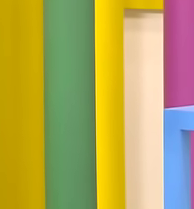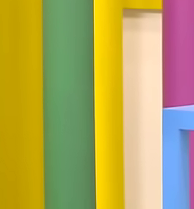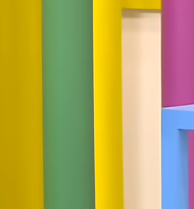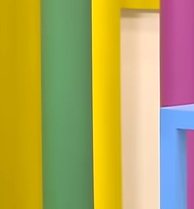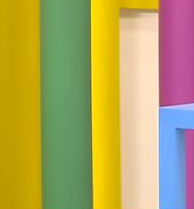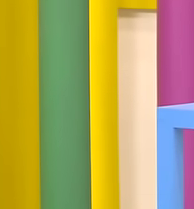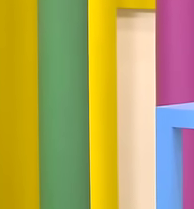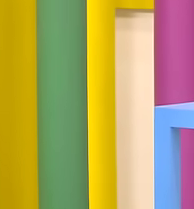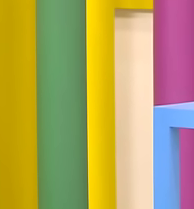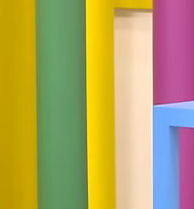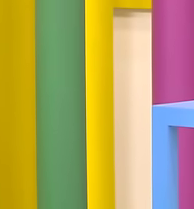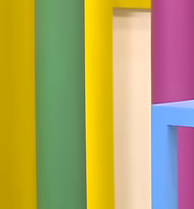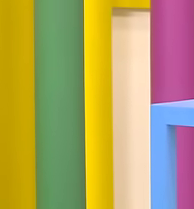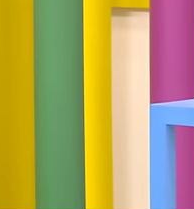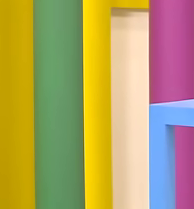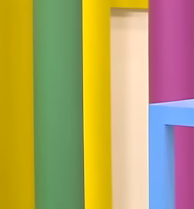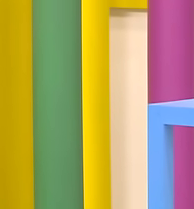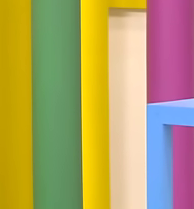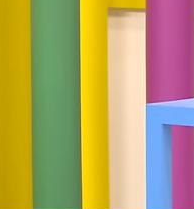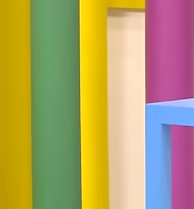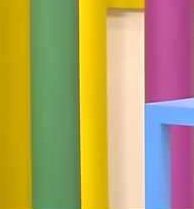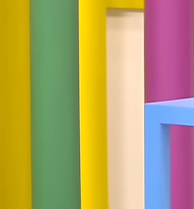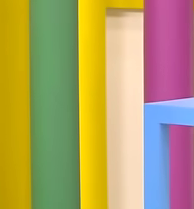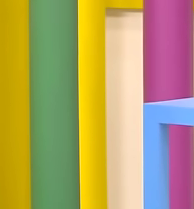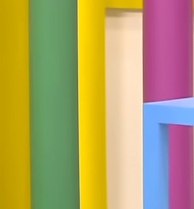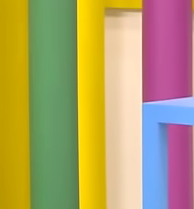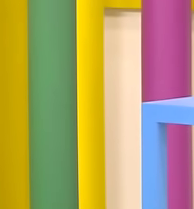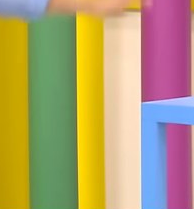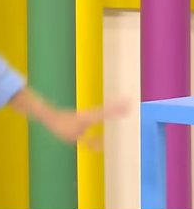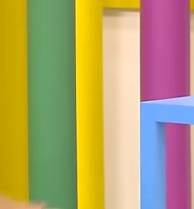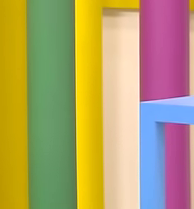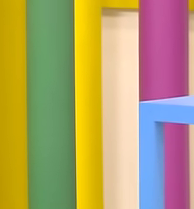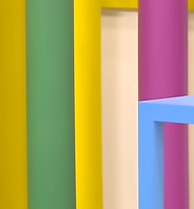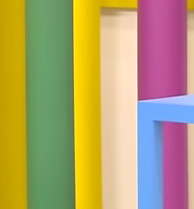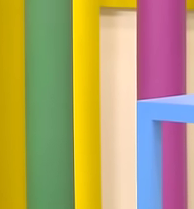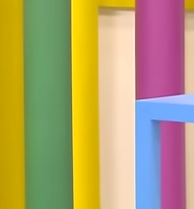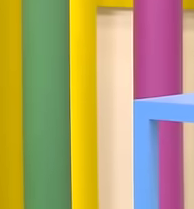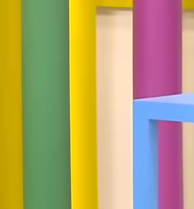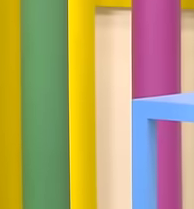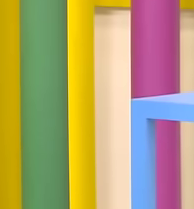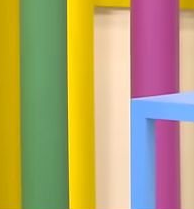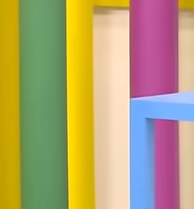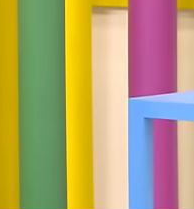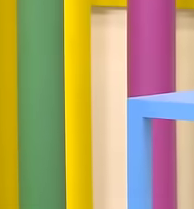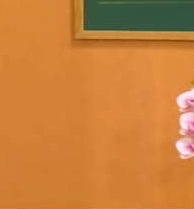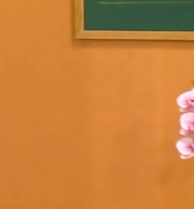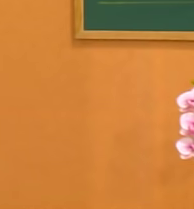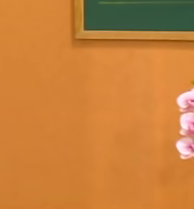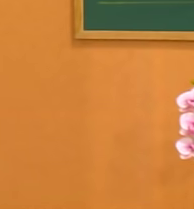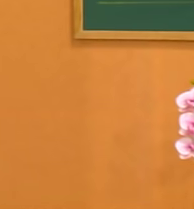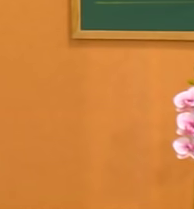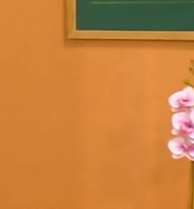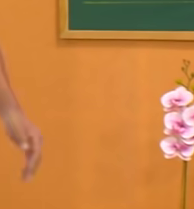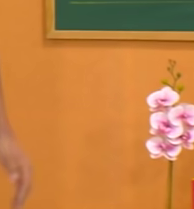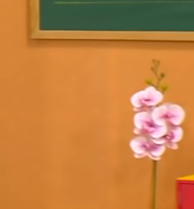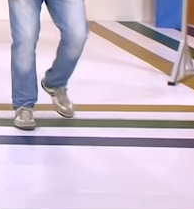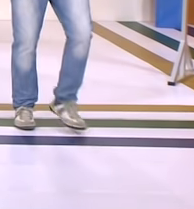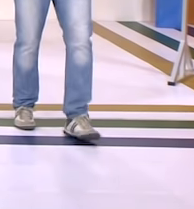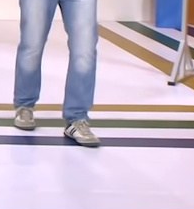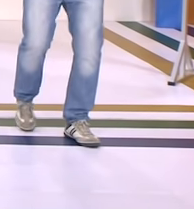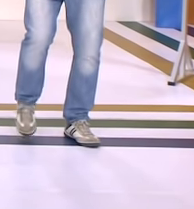Epo, etuki, tuki, epo, etuki, tuki, ye. Hacia adelante. Ok.